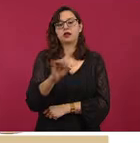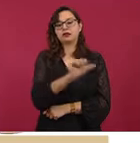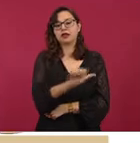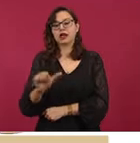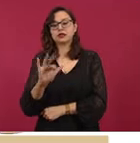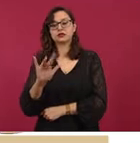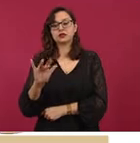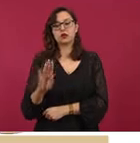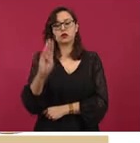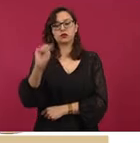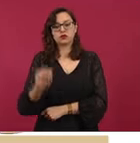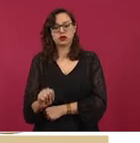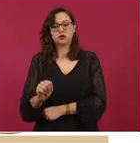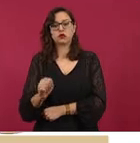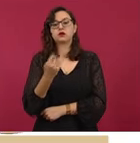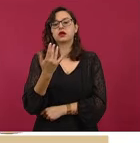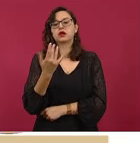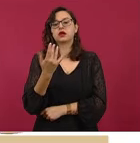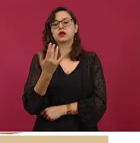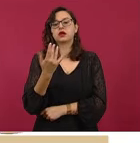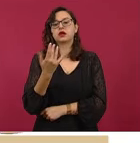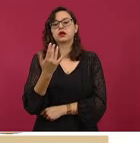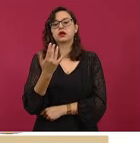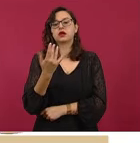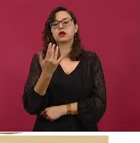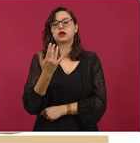años, 51%, un poco más de la